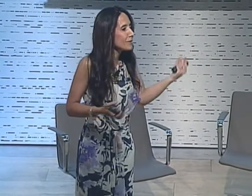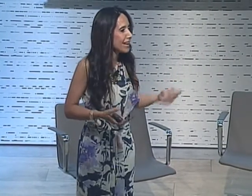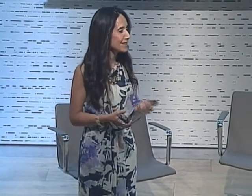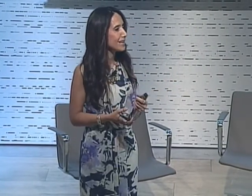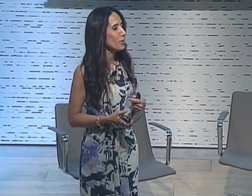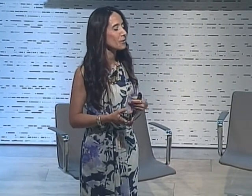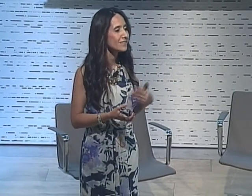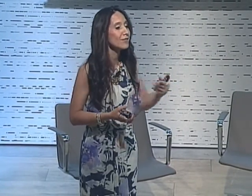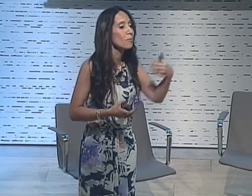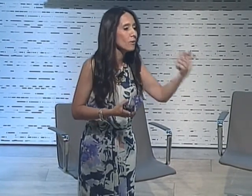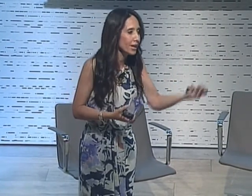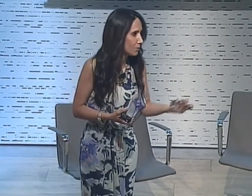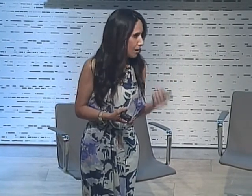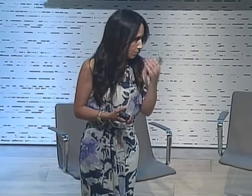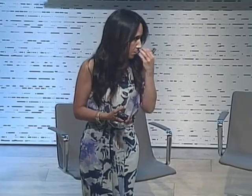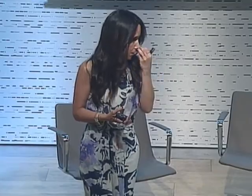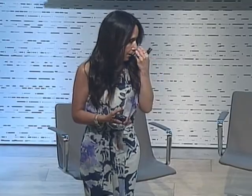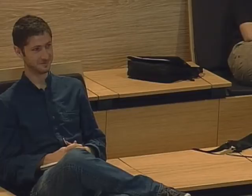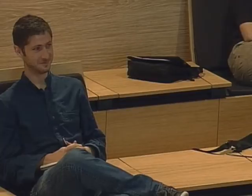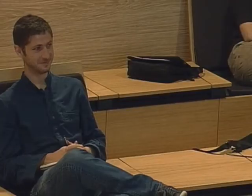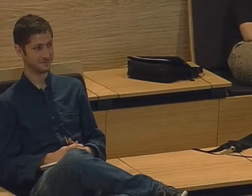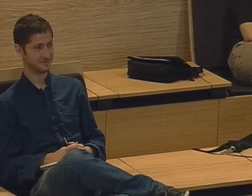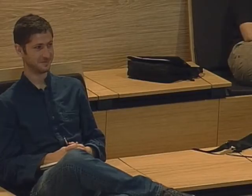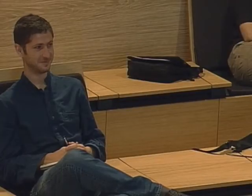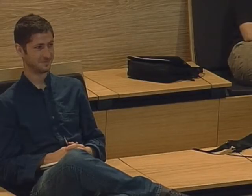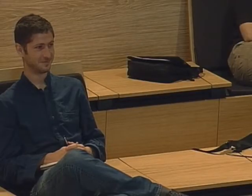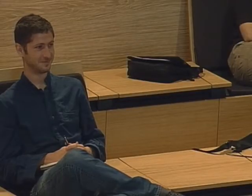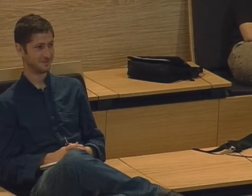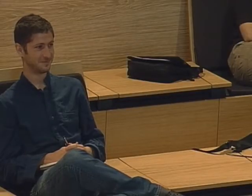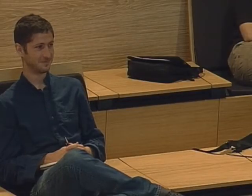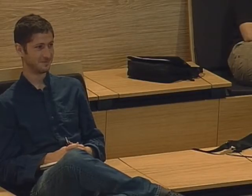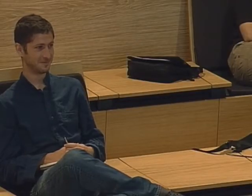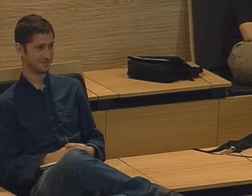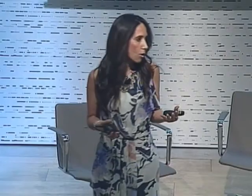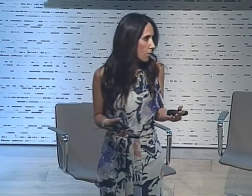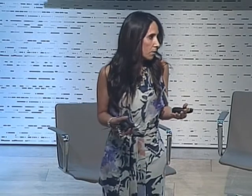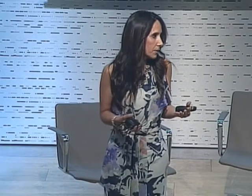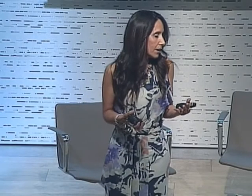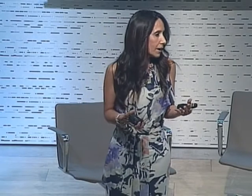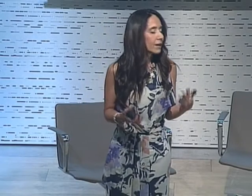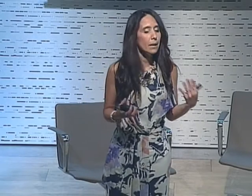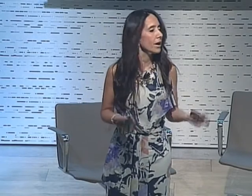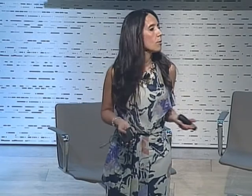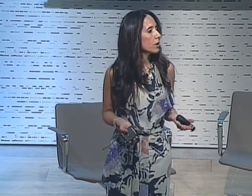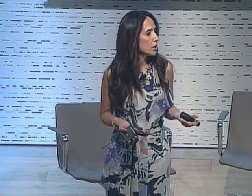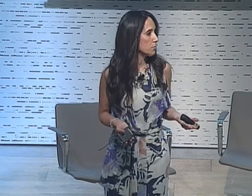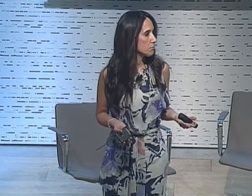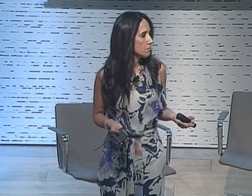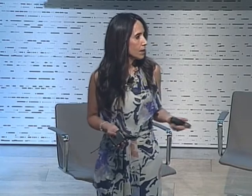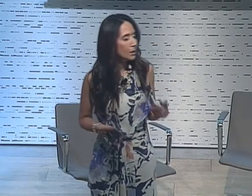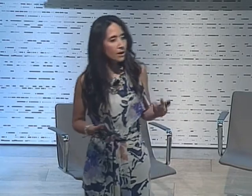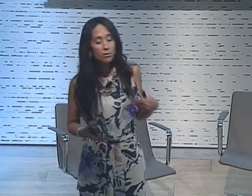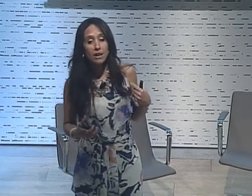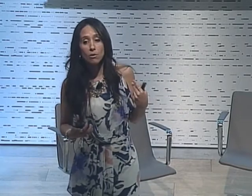Porque estás contradiciendo o te estás oponiendo a la autoridad. Entonces, a la hora que se abre esto, ¿y cómo? Trabajando por